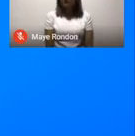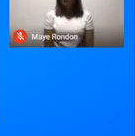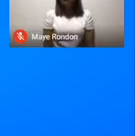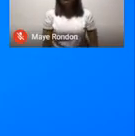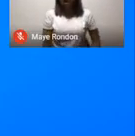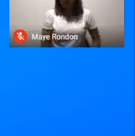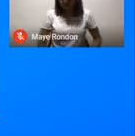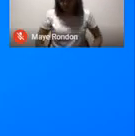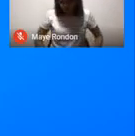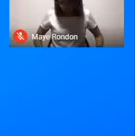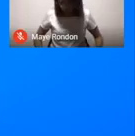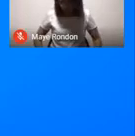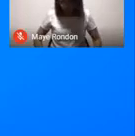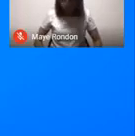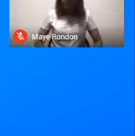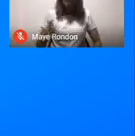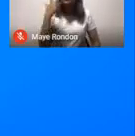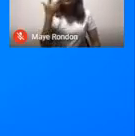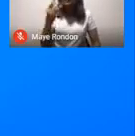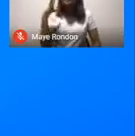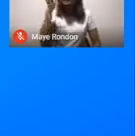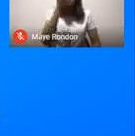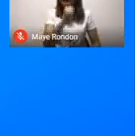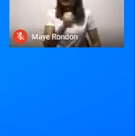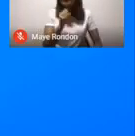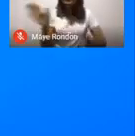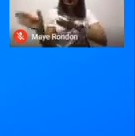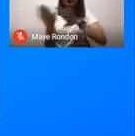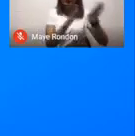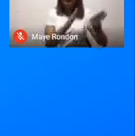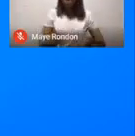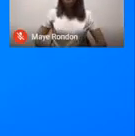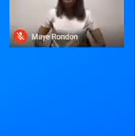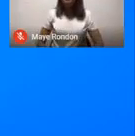que ya identificamos que siguiente